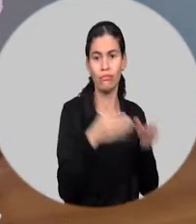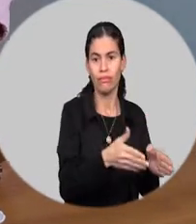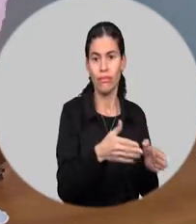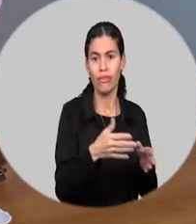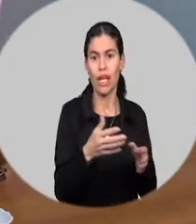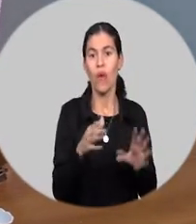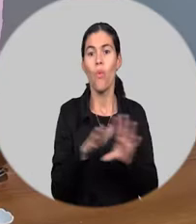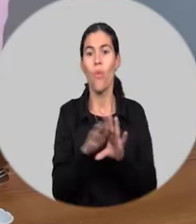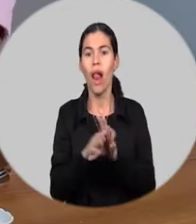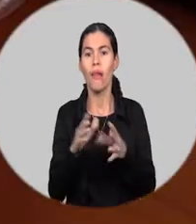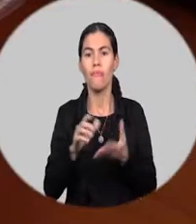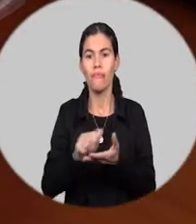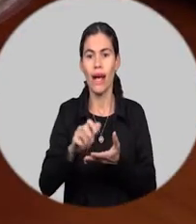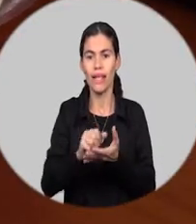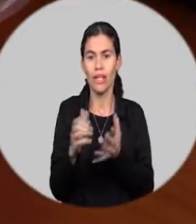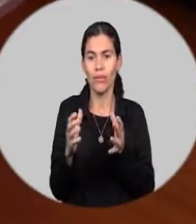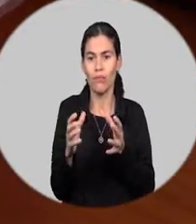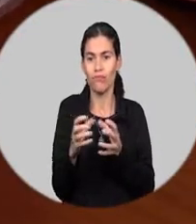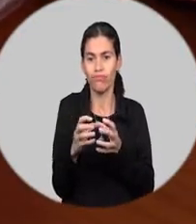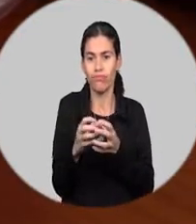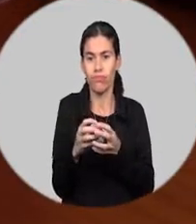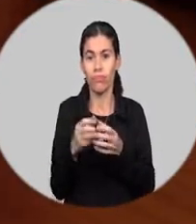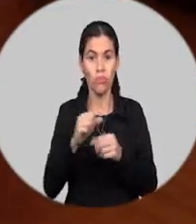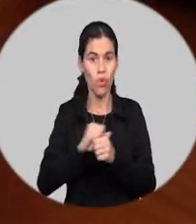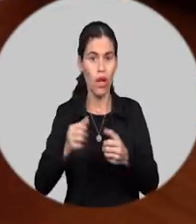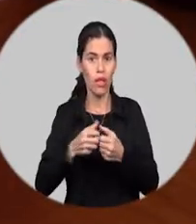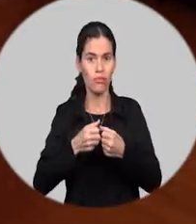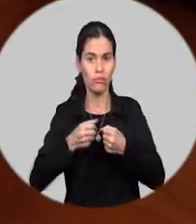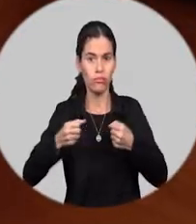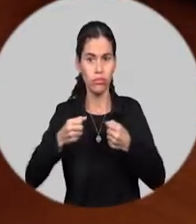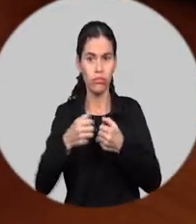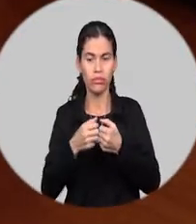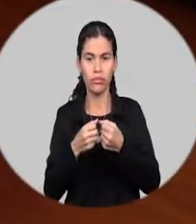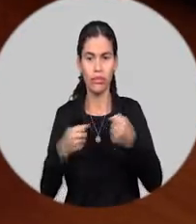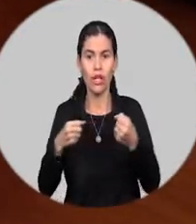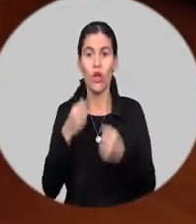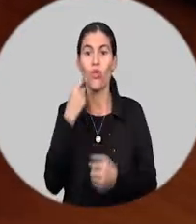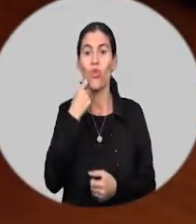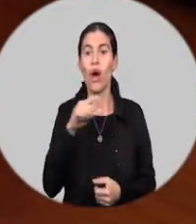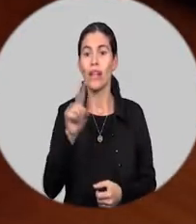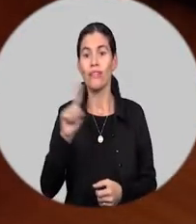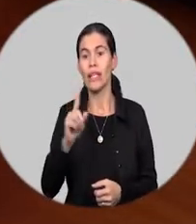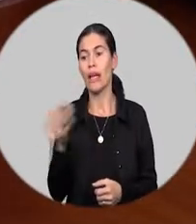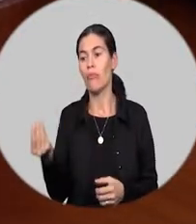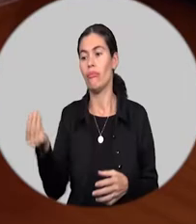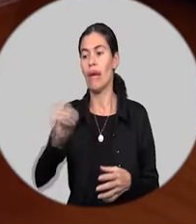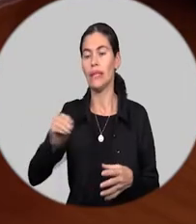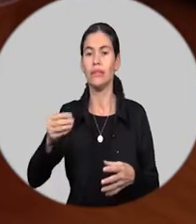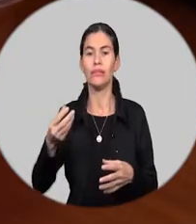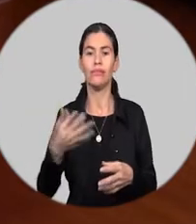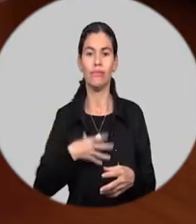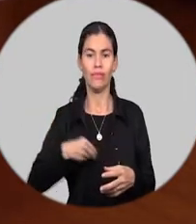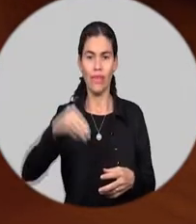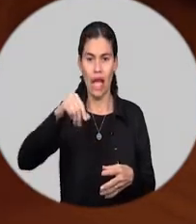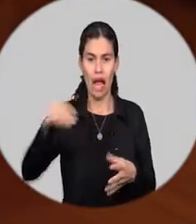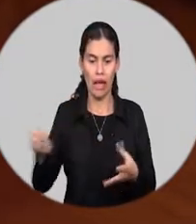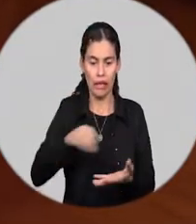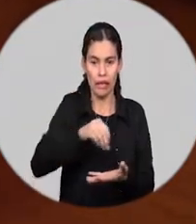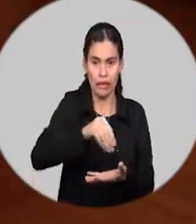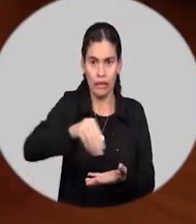masa tome cuerpo y al estirar no sea necesario usar más harina,